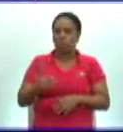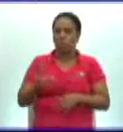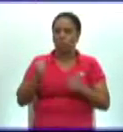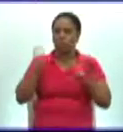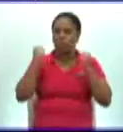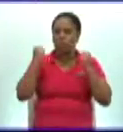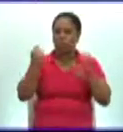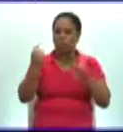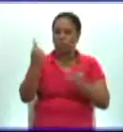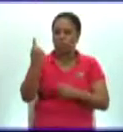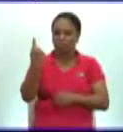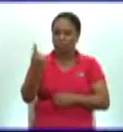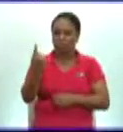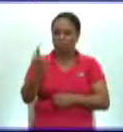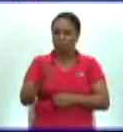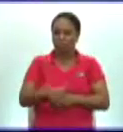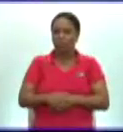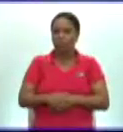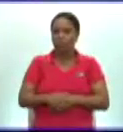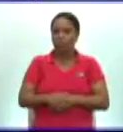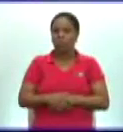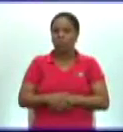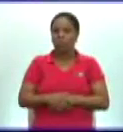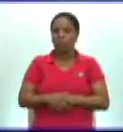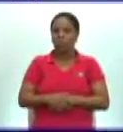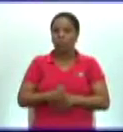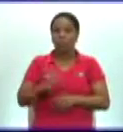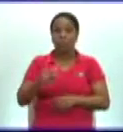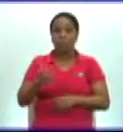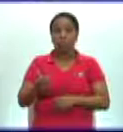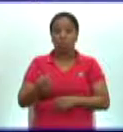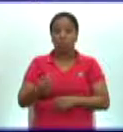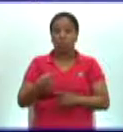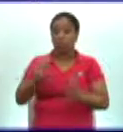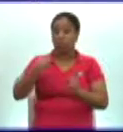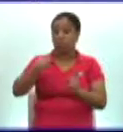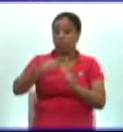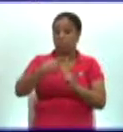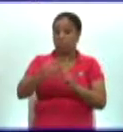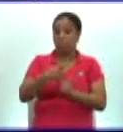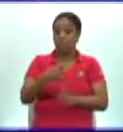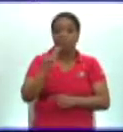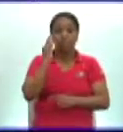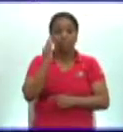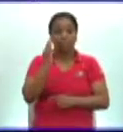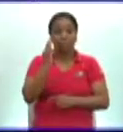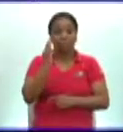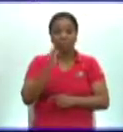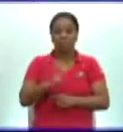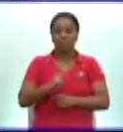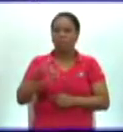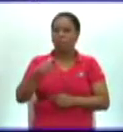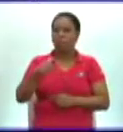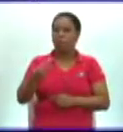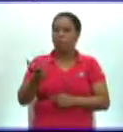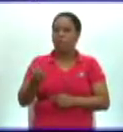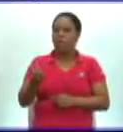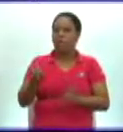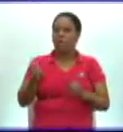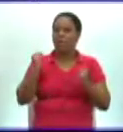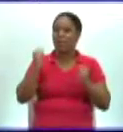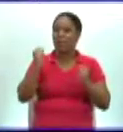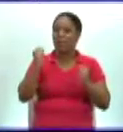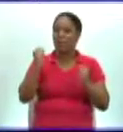1. Por lo tanto, cuando sumemos esa fuerza, ¿cuál es la fuerza